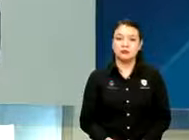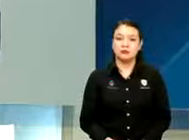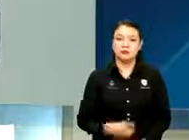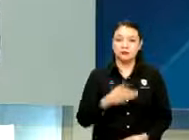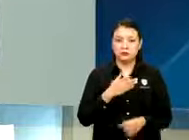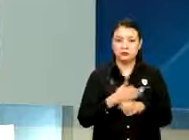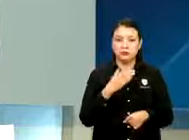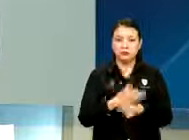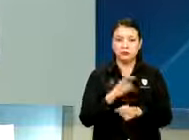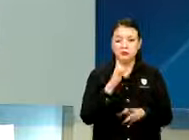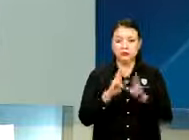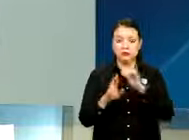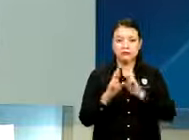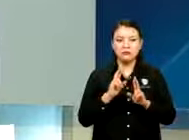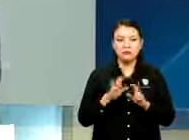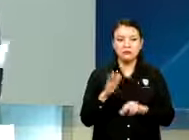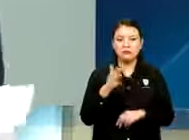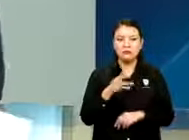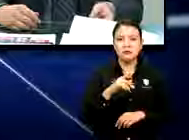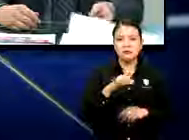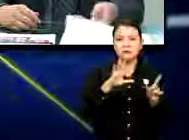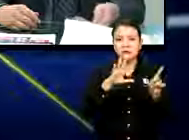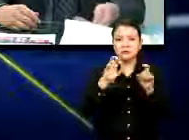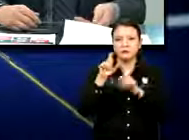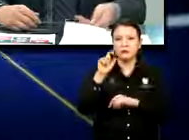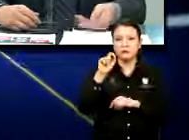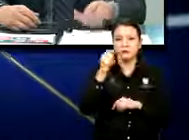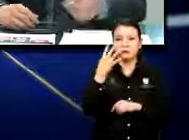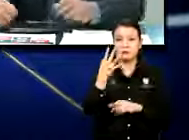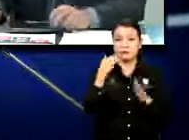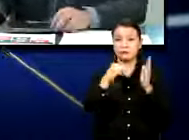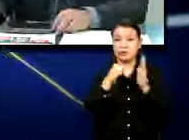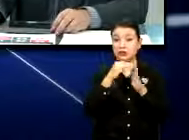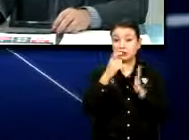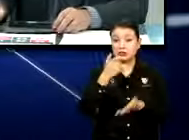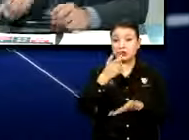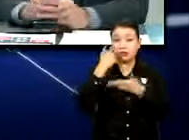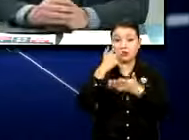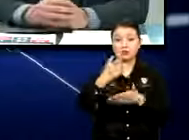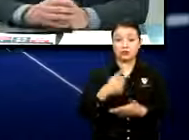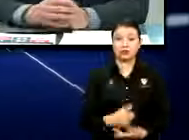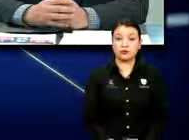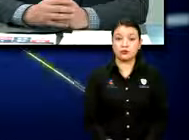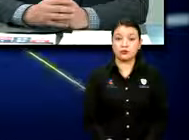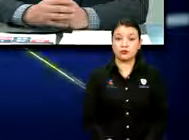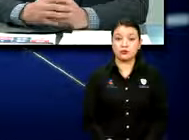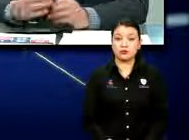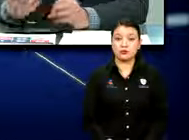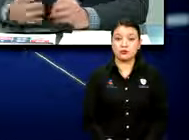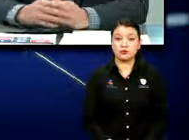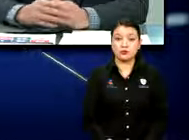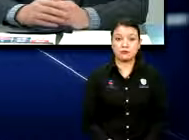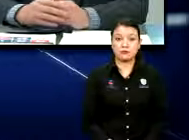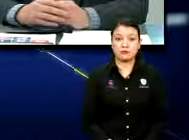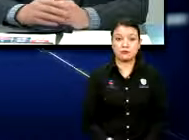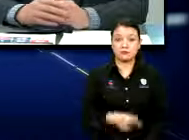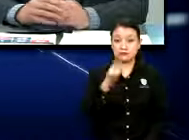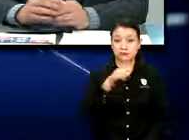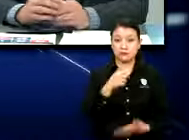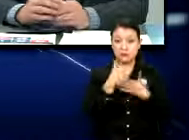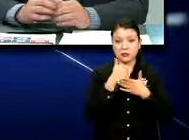administración por un monto cercano a los 624 millones de pesos si me ayudan con la siguiente